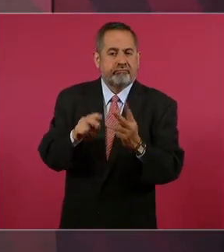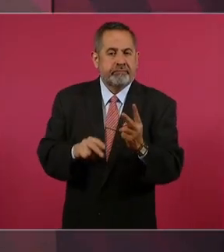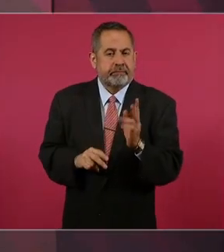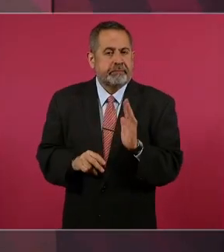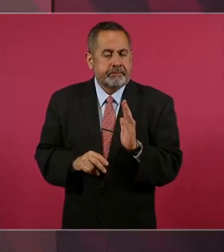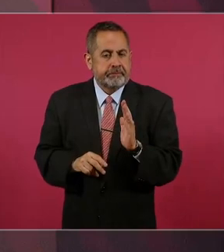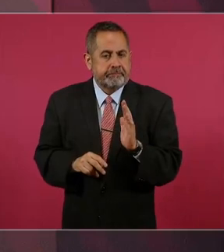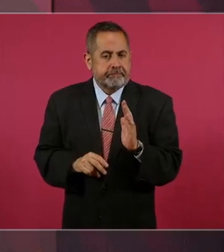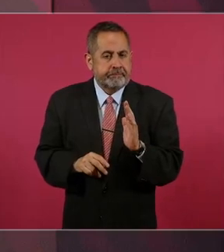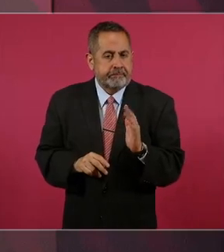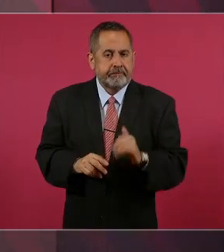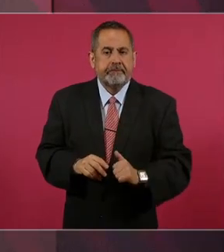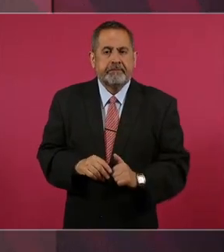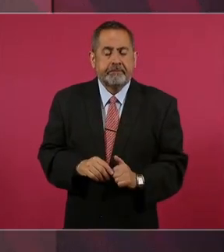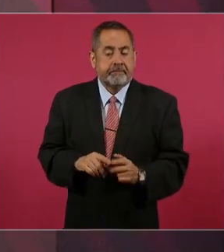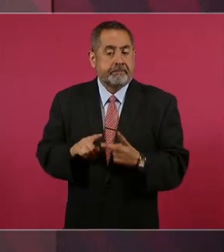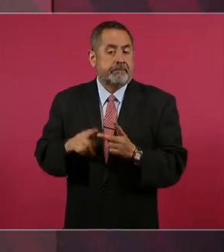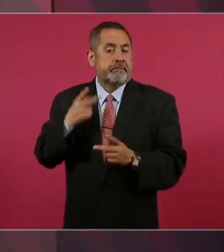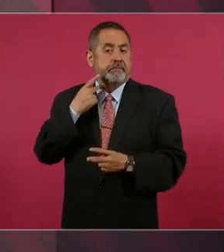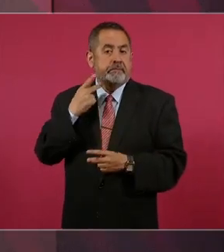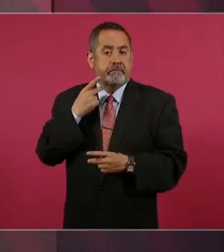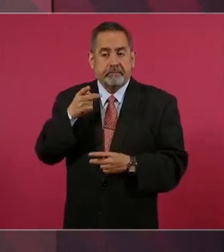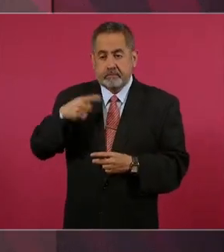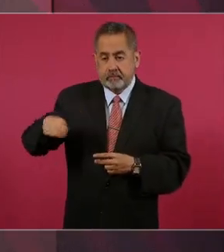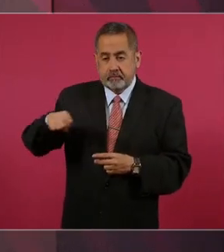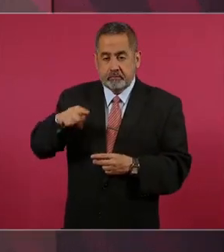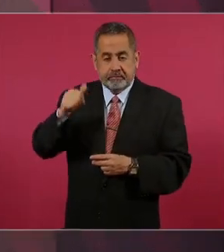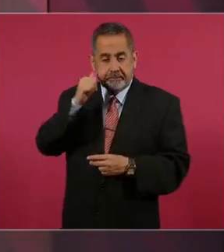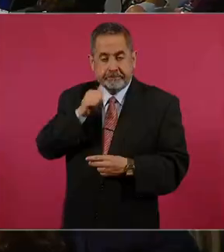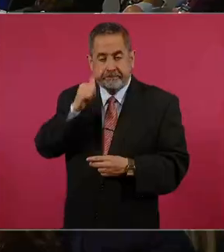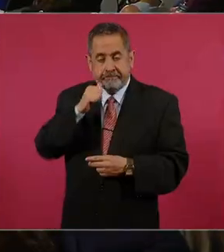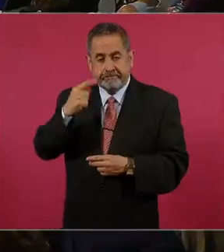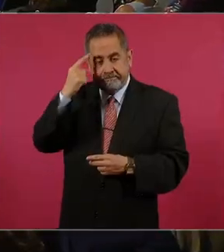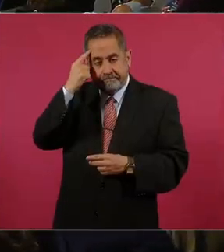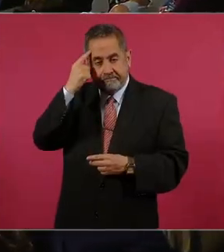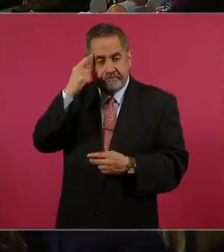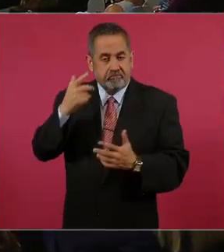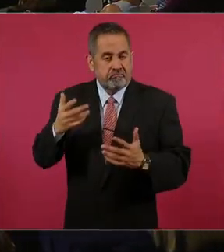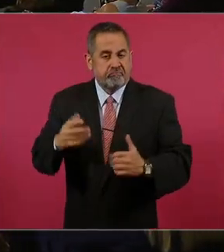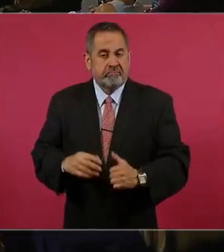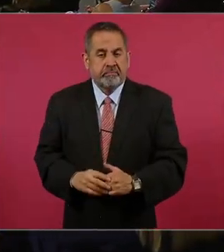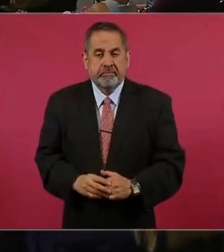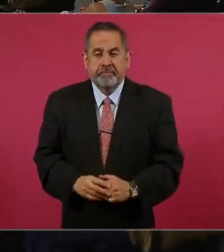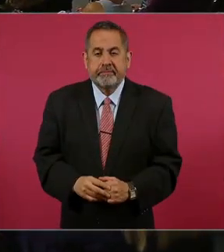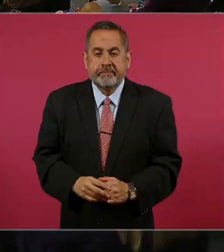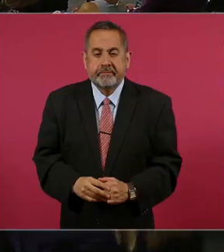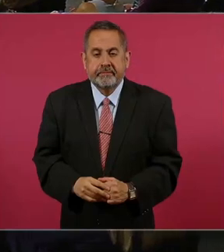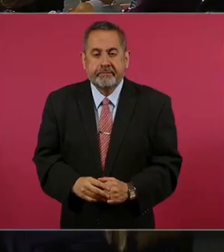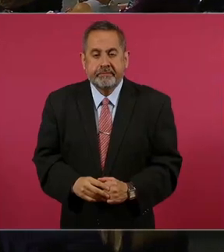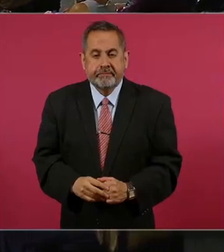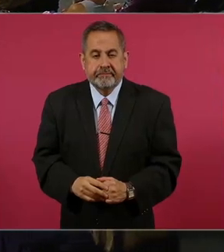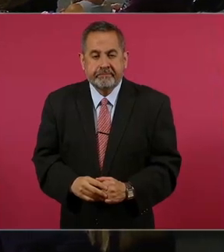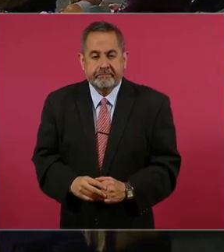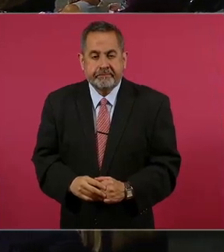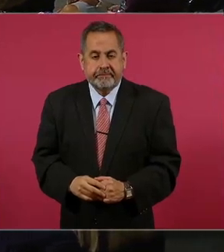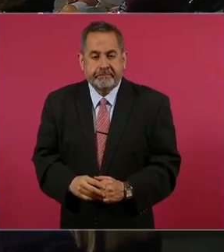que siempre busca si es buena política